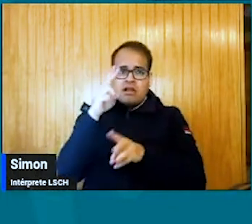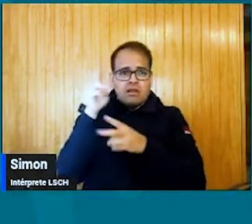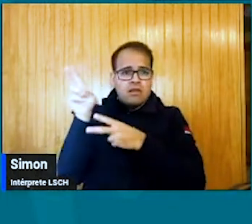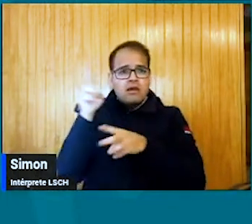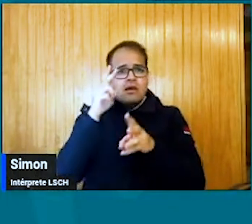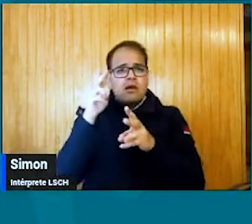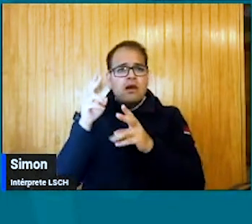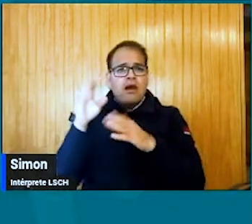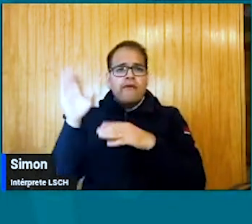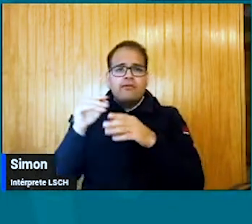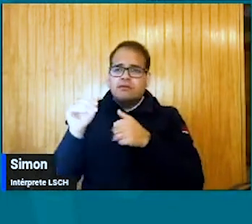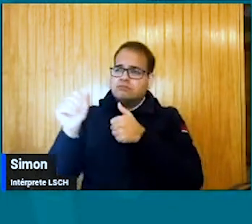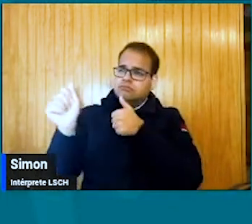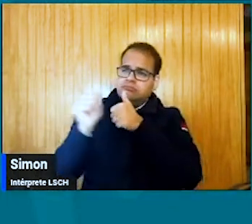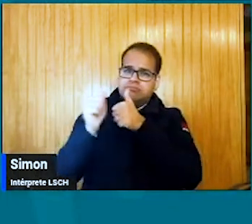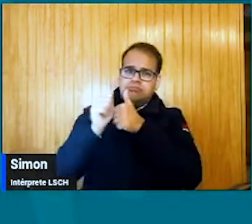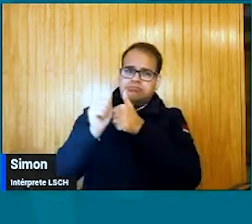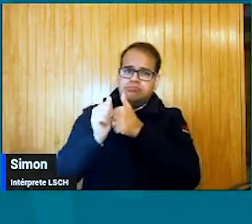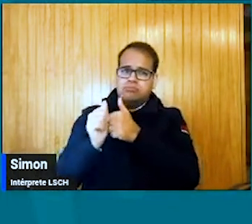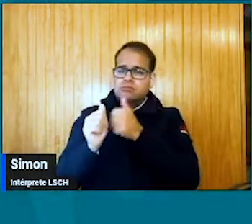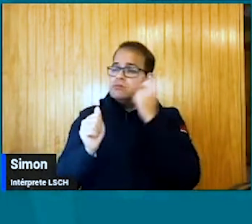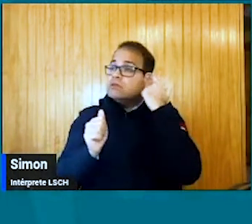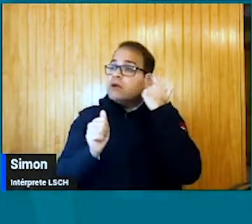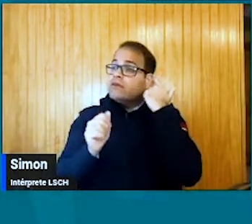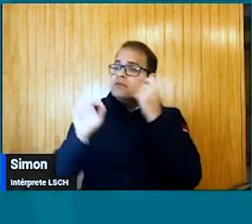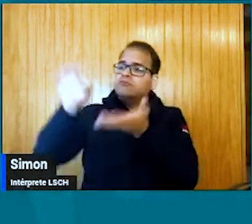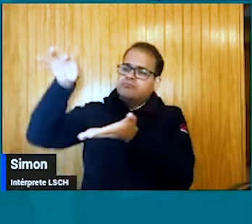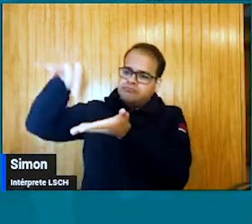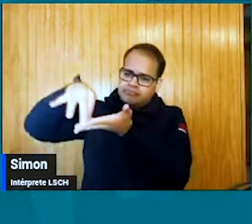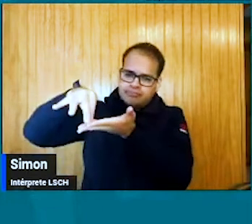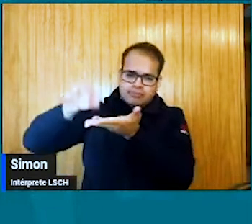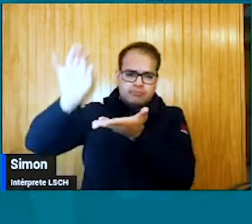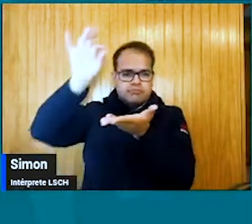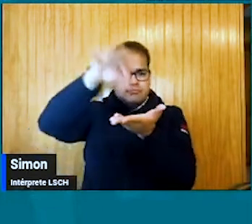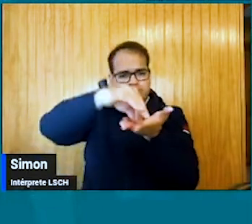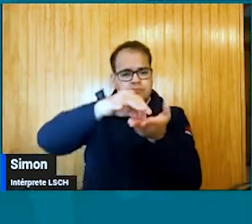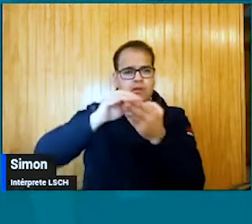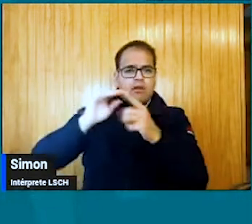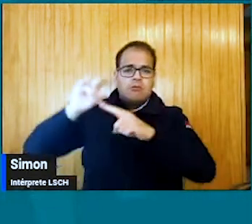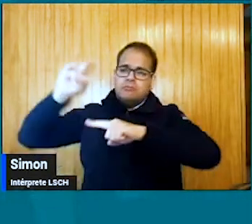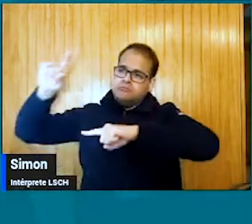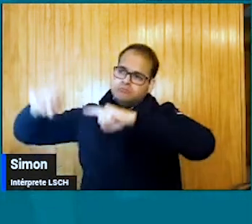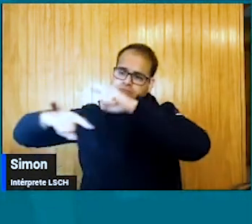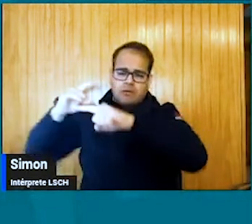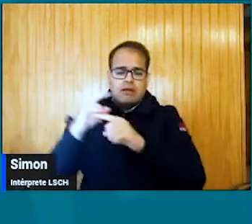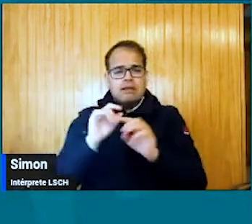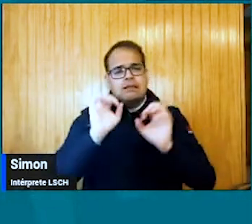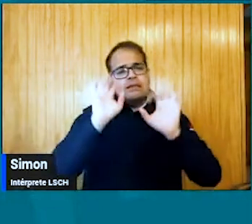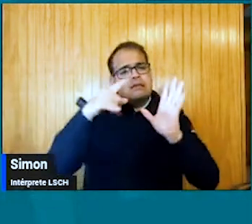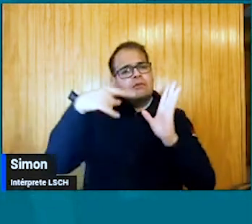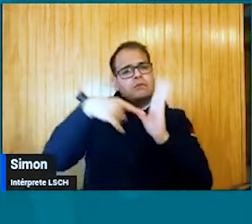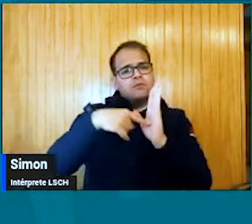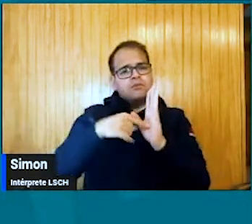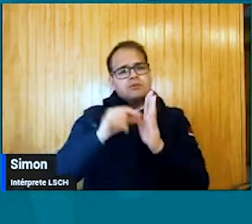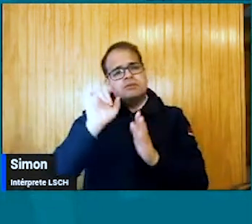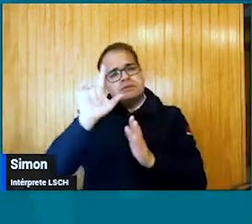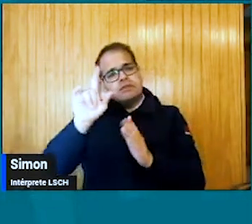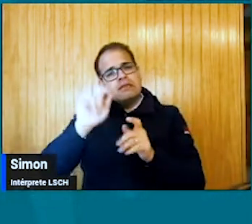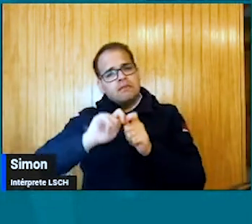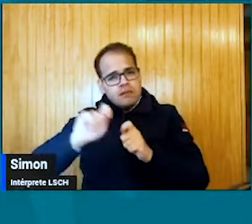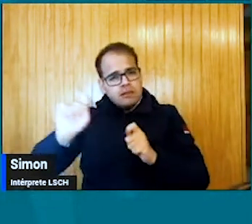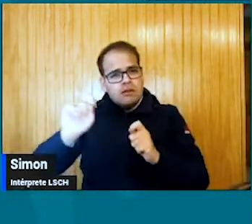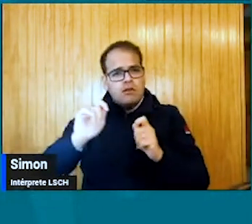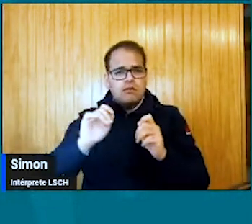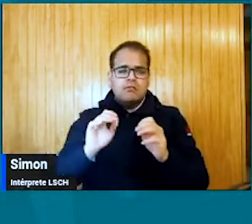a los 7 metros una marca. Sabemos que la cabeza del eje está a 10.5 metros, 10.67